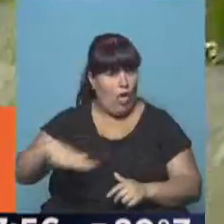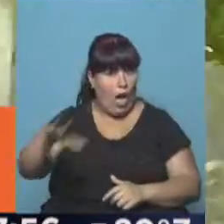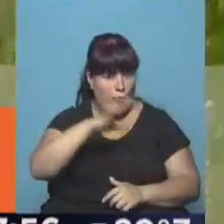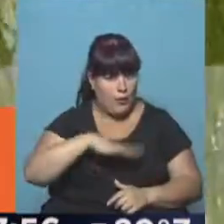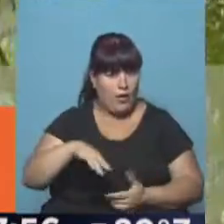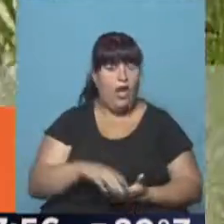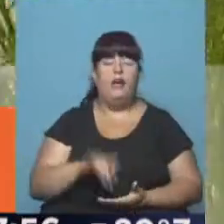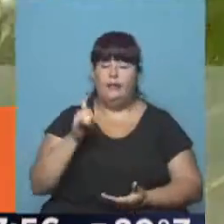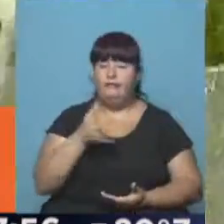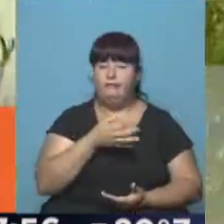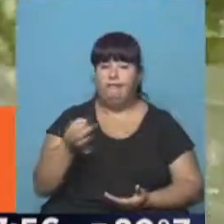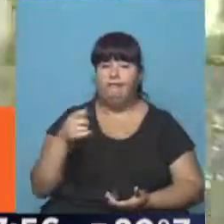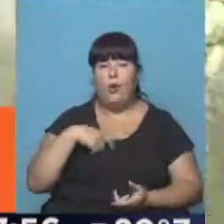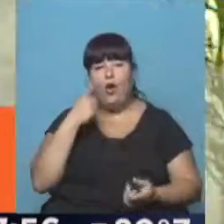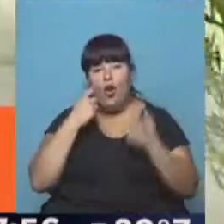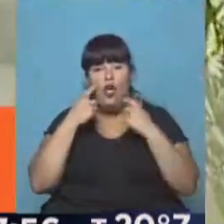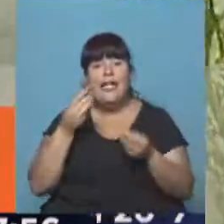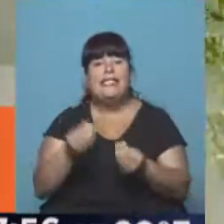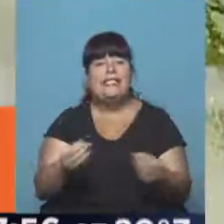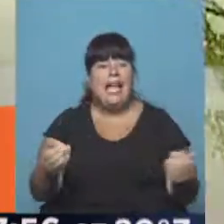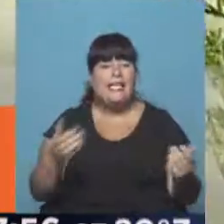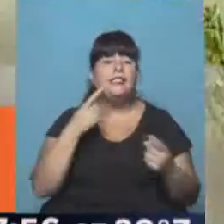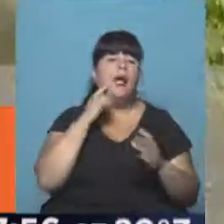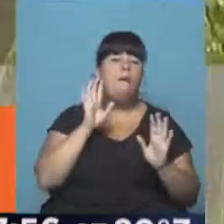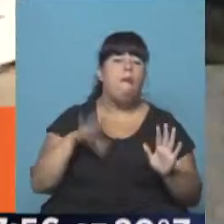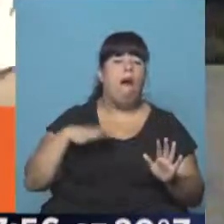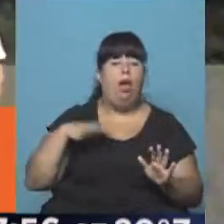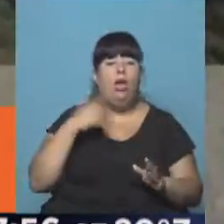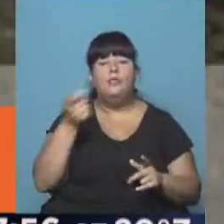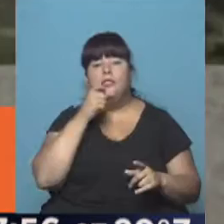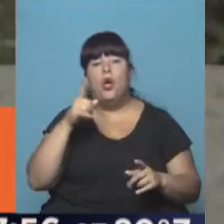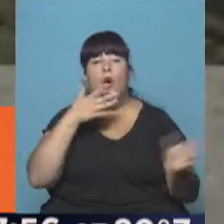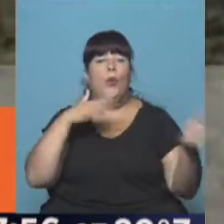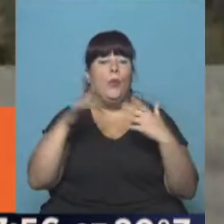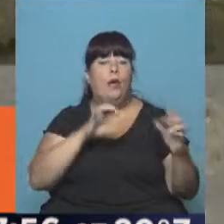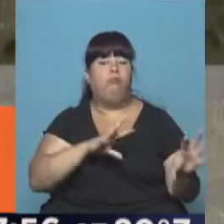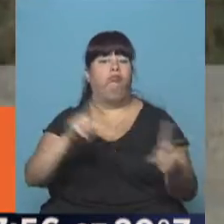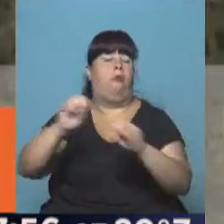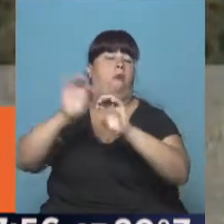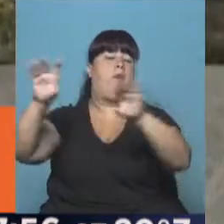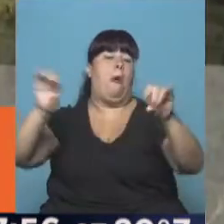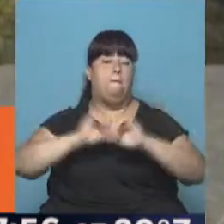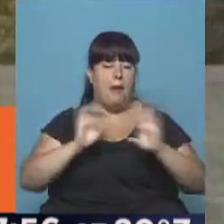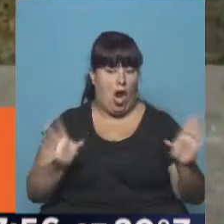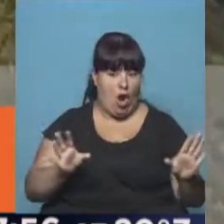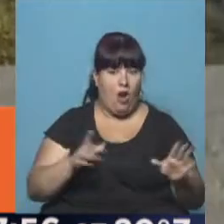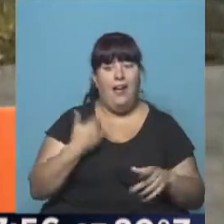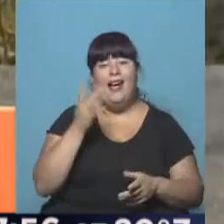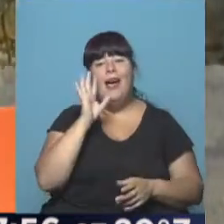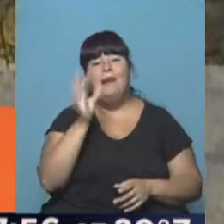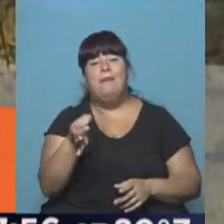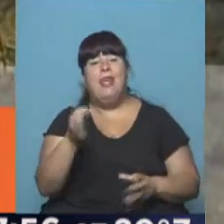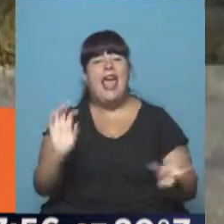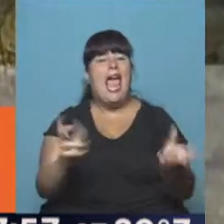¿no? Exactamente, estamos haciendo la guardia de ceniza para que, porque si no cualquier viento te complica. Por ahí se ve